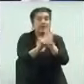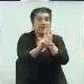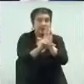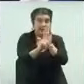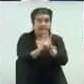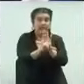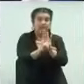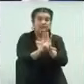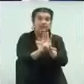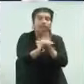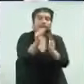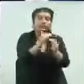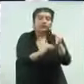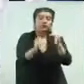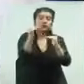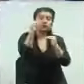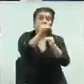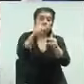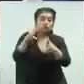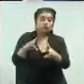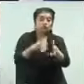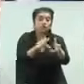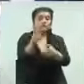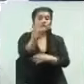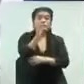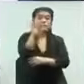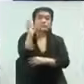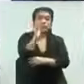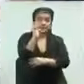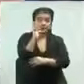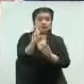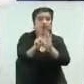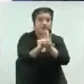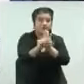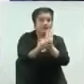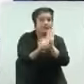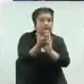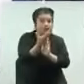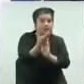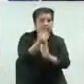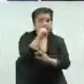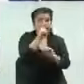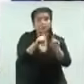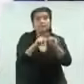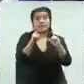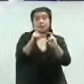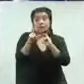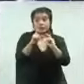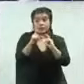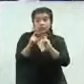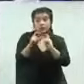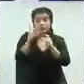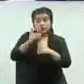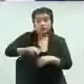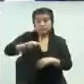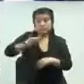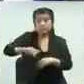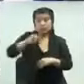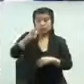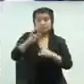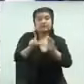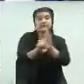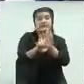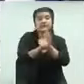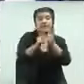de infraestructura vial prioritaria, cosa que he discutido también, he conversado con los señores ponentes de dicha ley, que